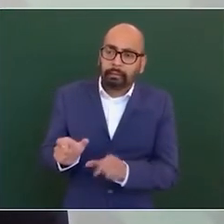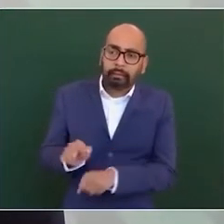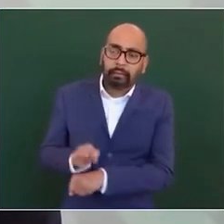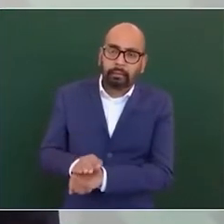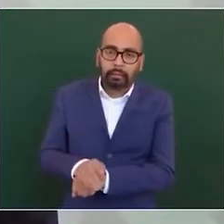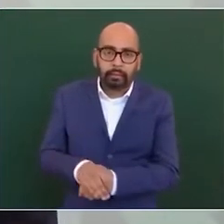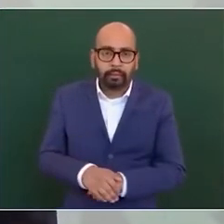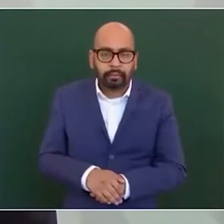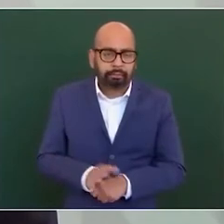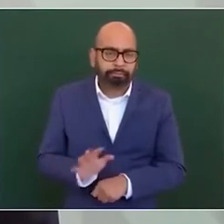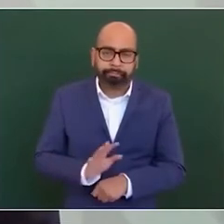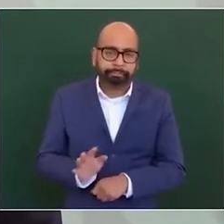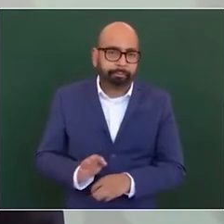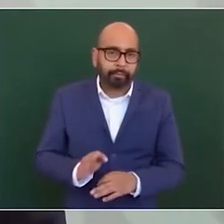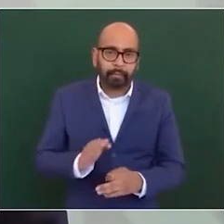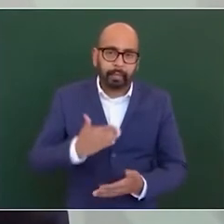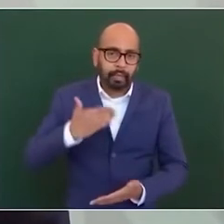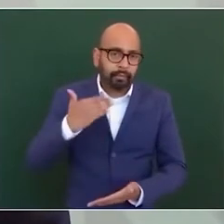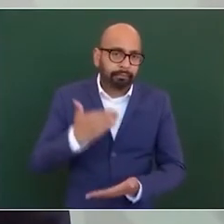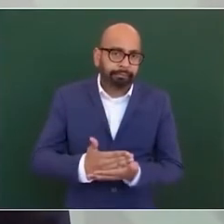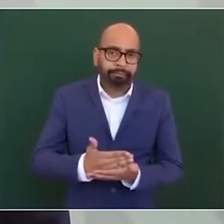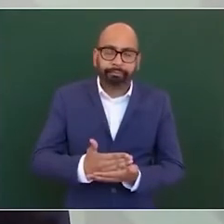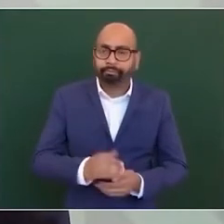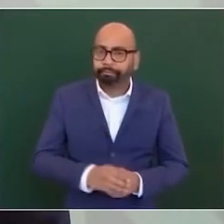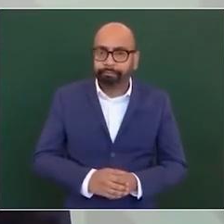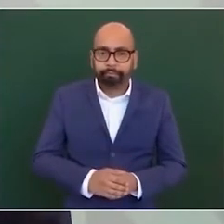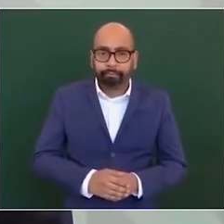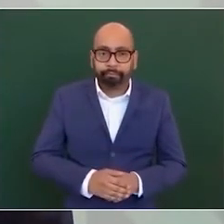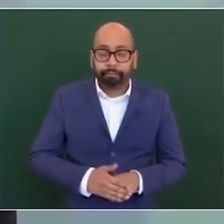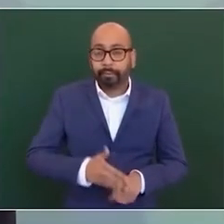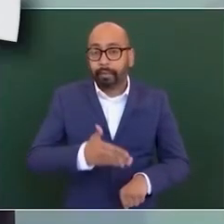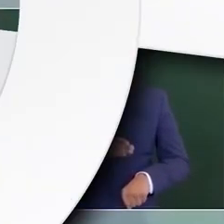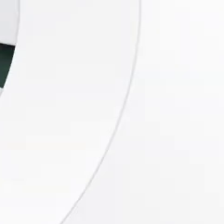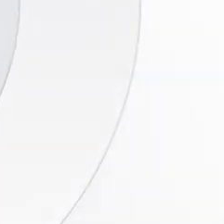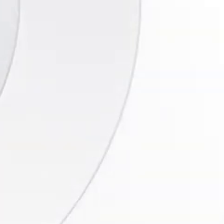Eso se acabó. Cero impunidad.